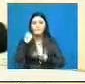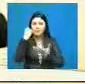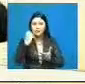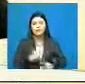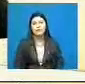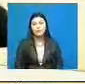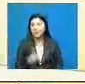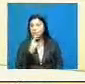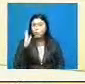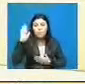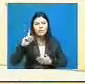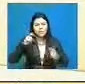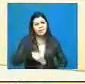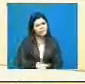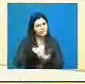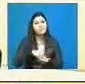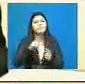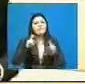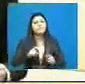Es un compromiso firme.